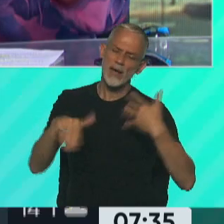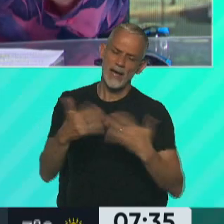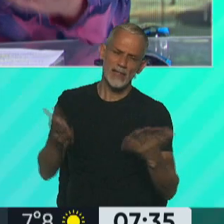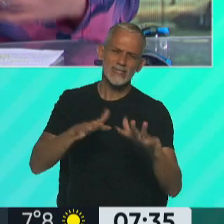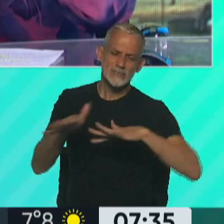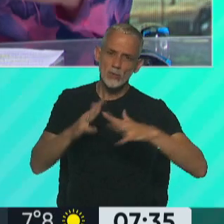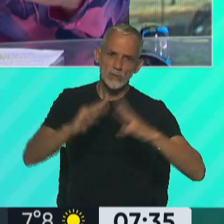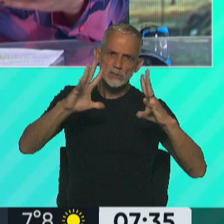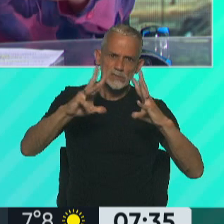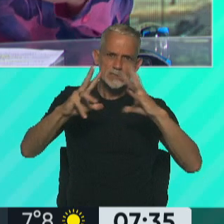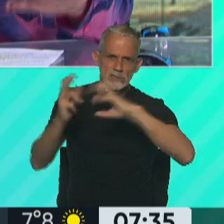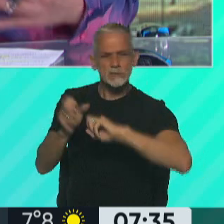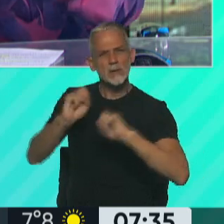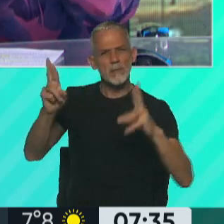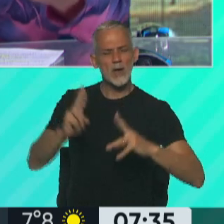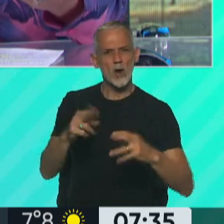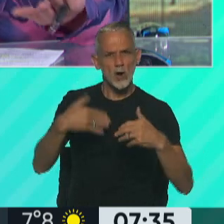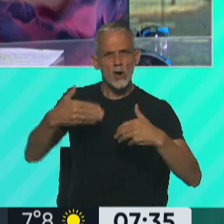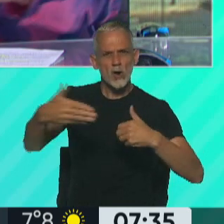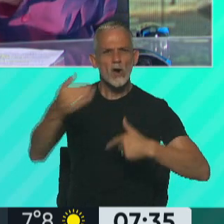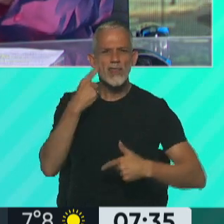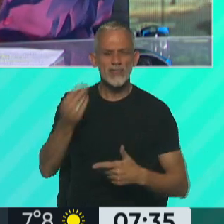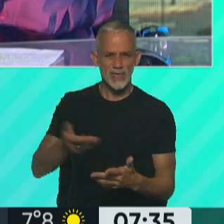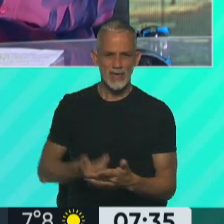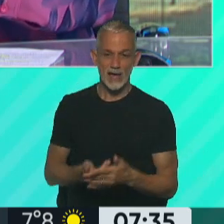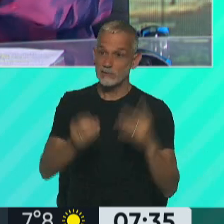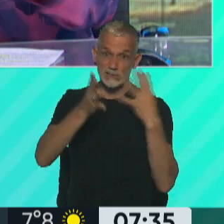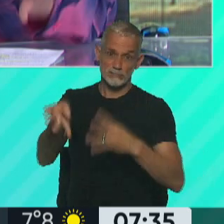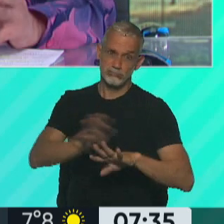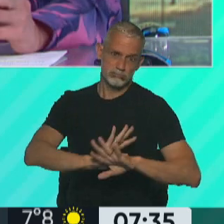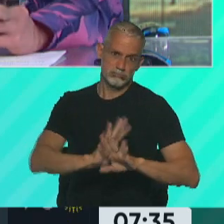agravando a medida que avanzan los días y el alto el fuego que parece no llegar, ¿no?